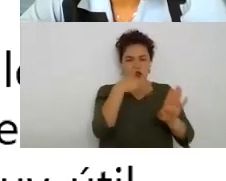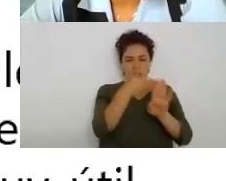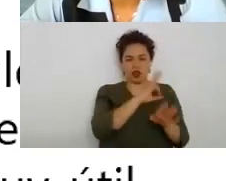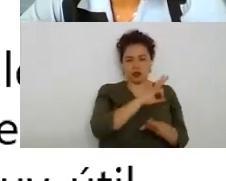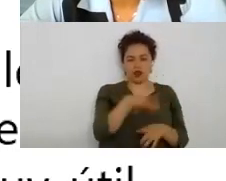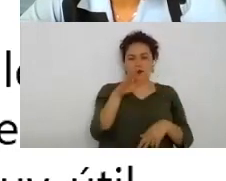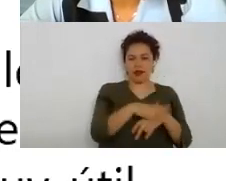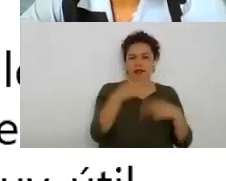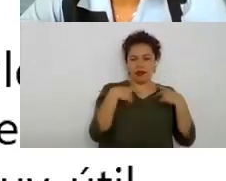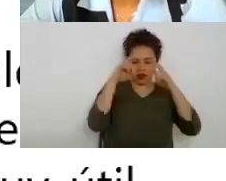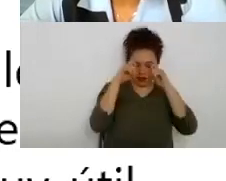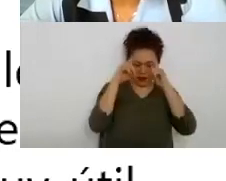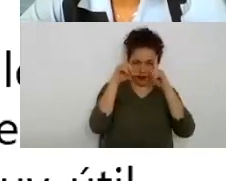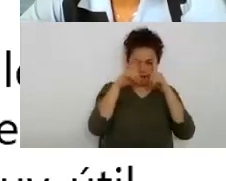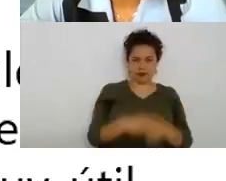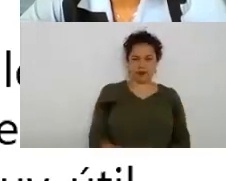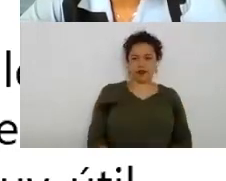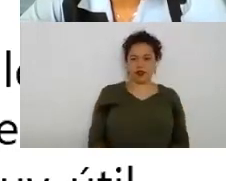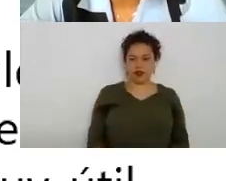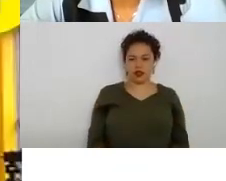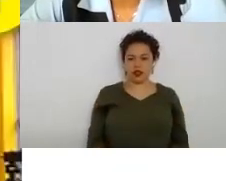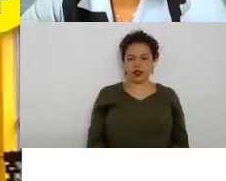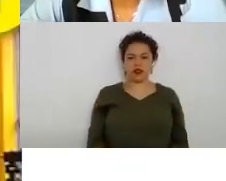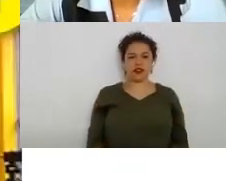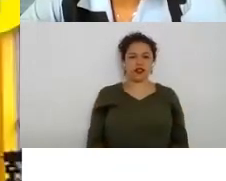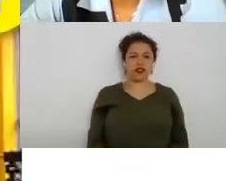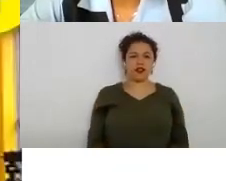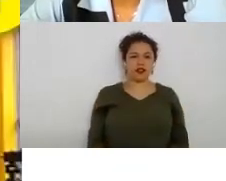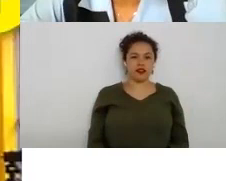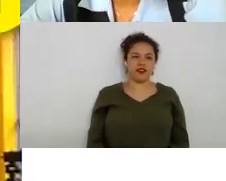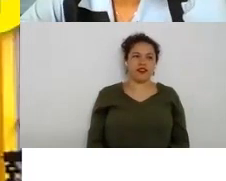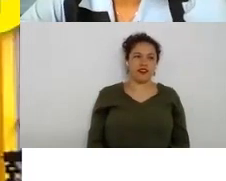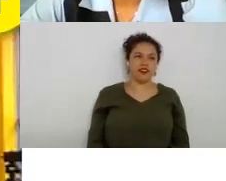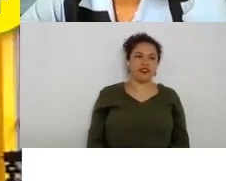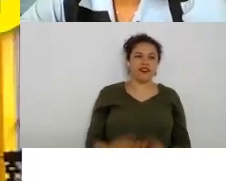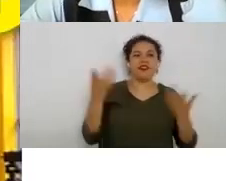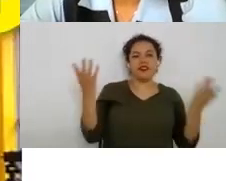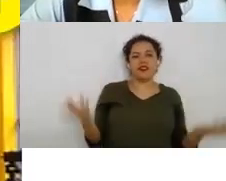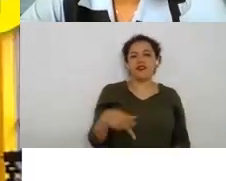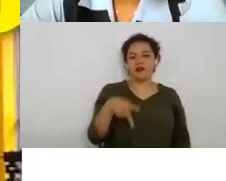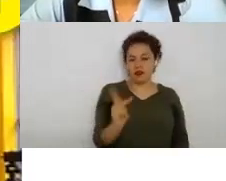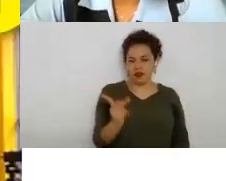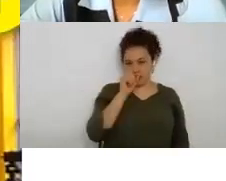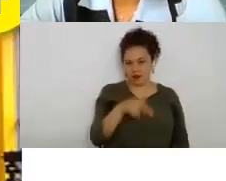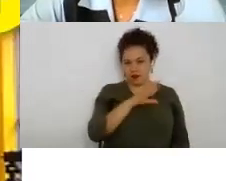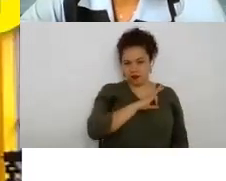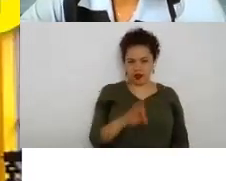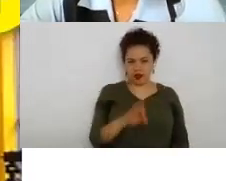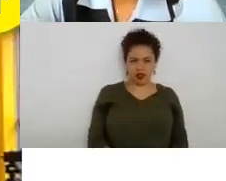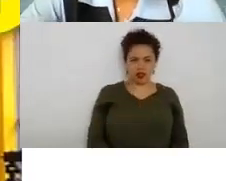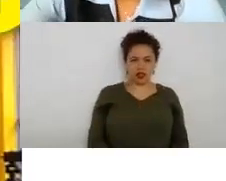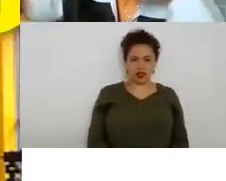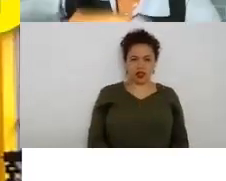víctimas conscientes. ¿Ok? Sin embargo, también podríamos apoyarnos, somos los